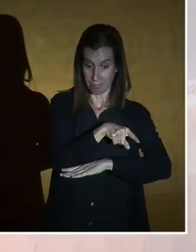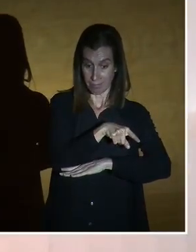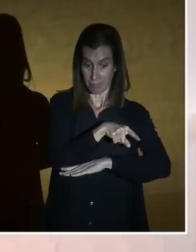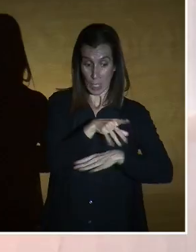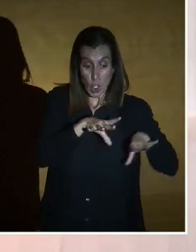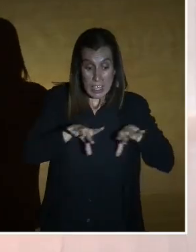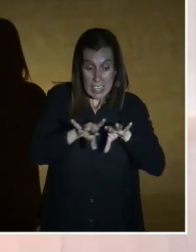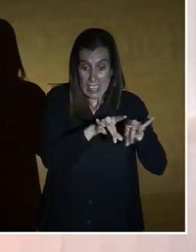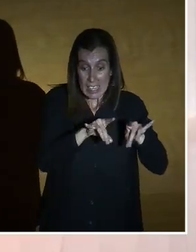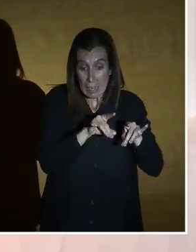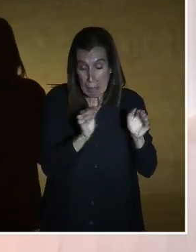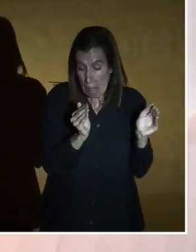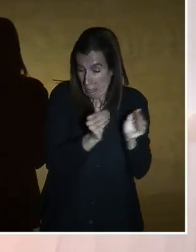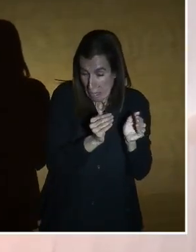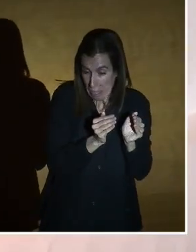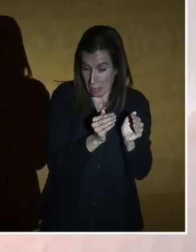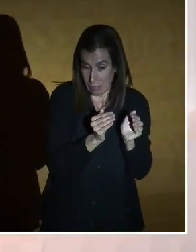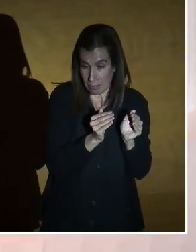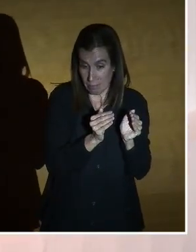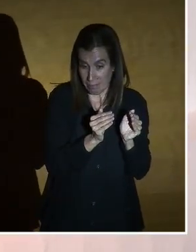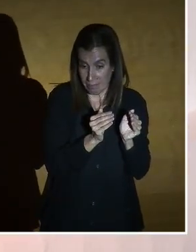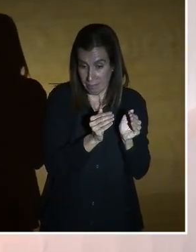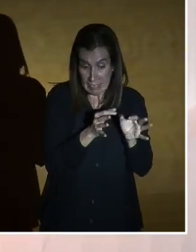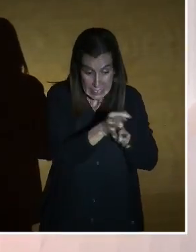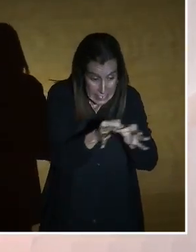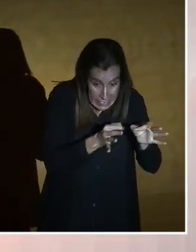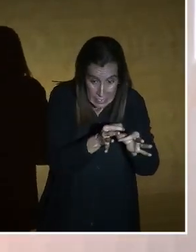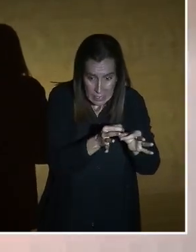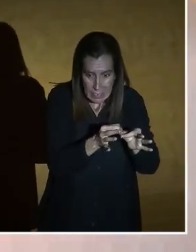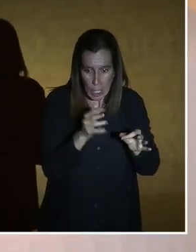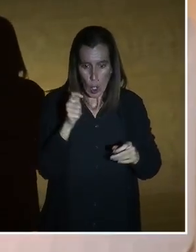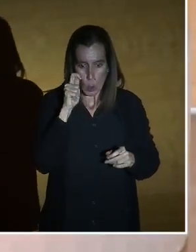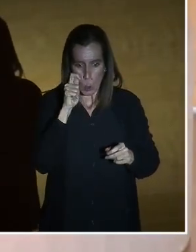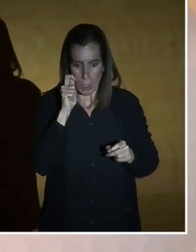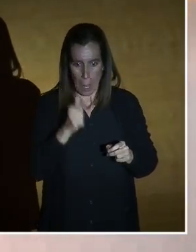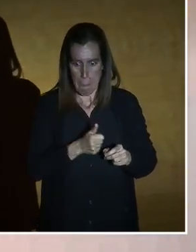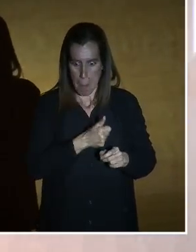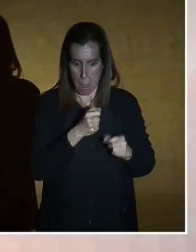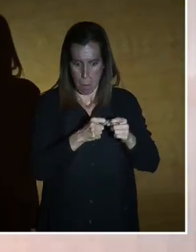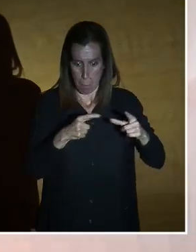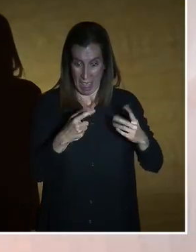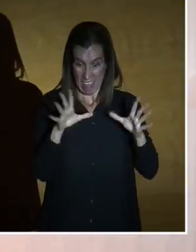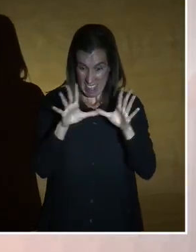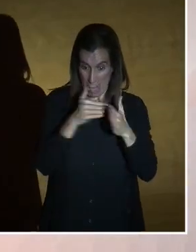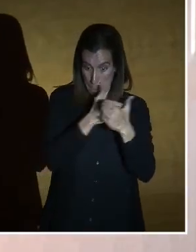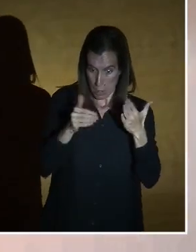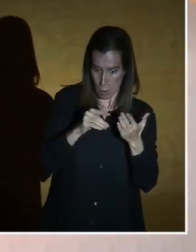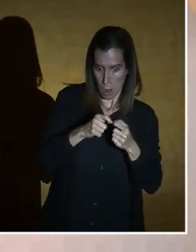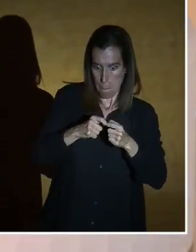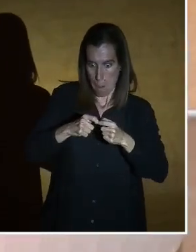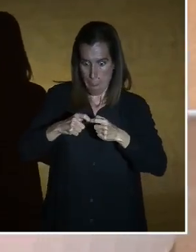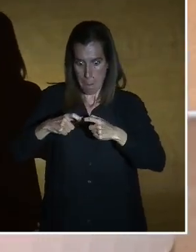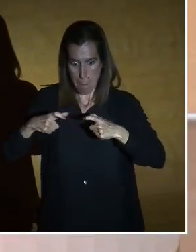un terreno finito donde cada vez tenemos más turistas. Hemos pasado de los 10 millones